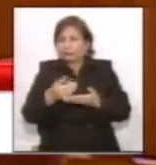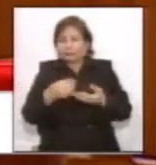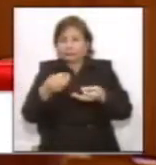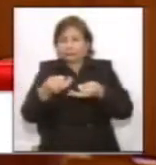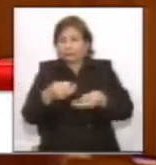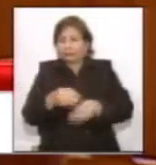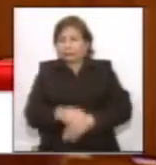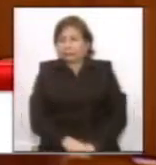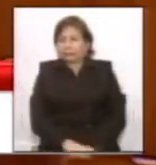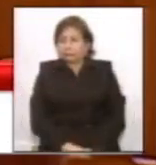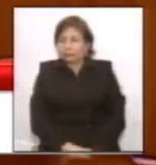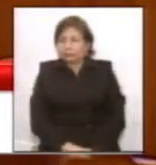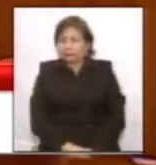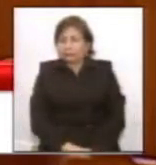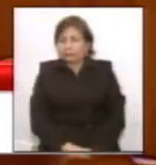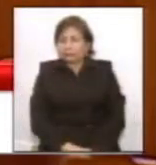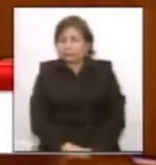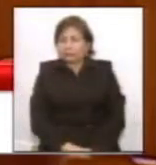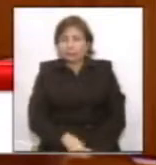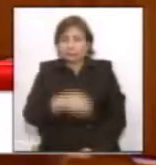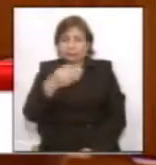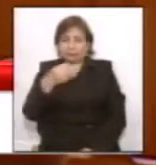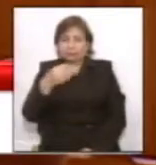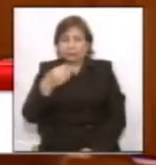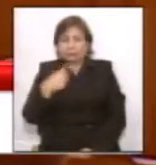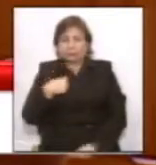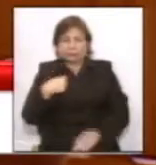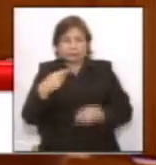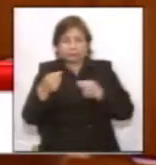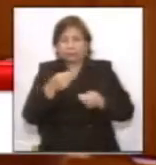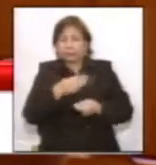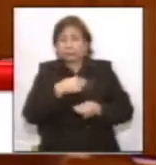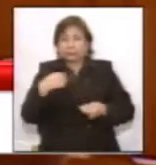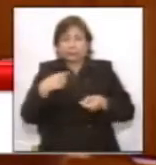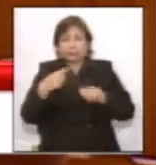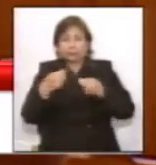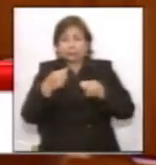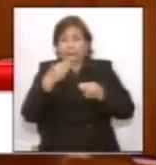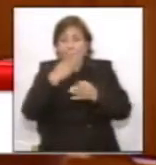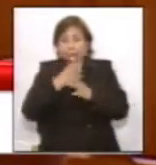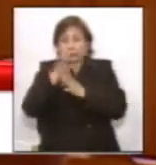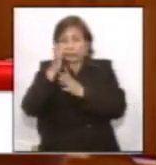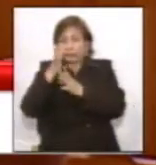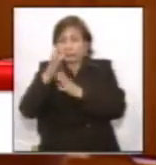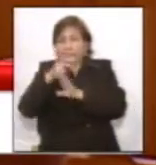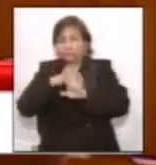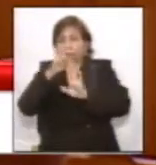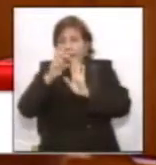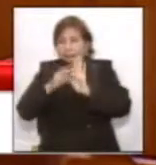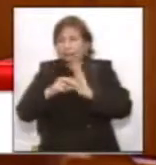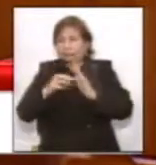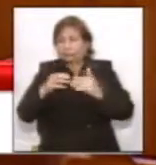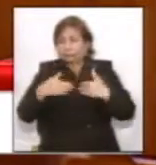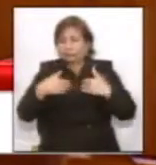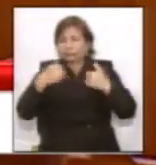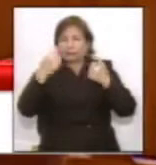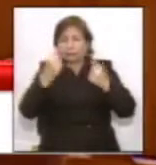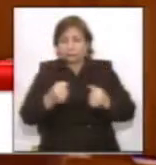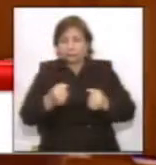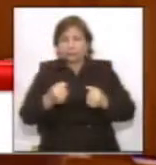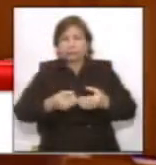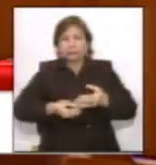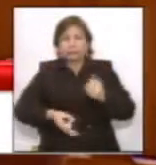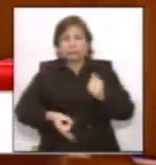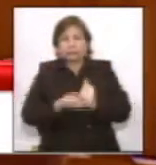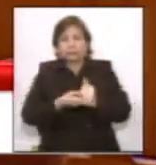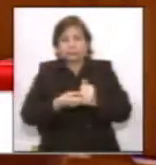costos. Si bien la cartera que lidero no es la encargada de viabilizar esos proyectos, sí puedo afirmar que, para